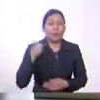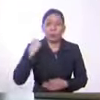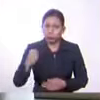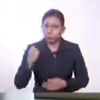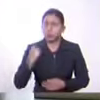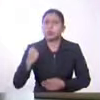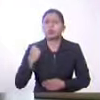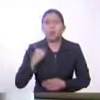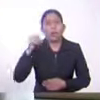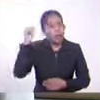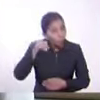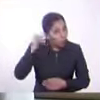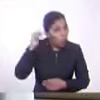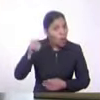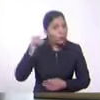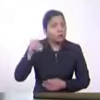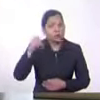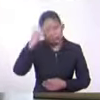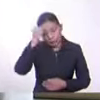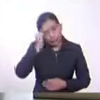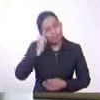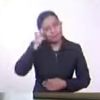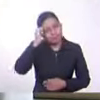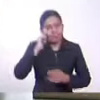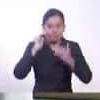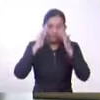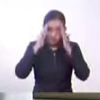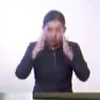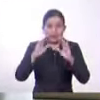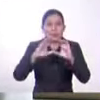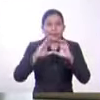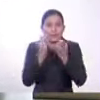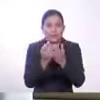también la educación, que aprendamos, que pongamos mucha atención en las